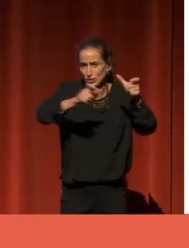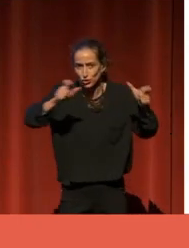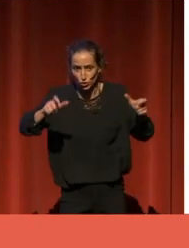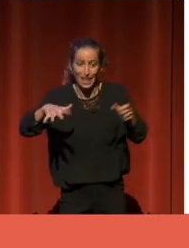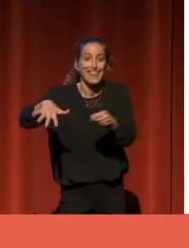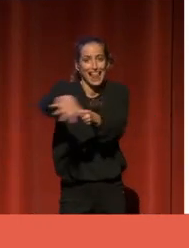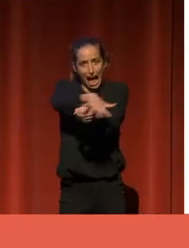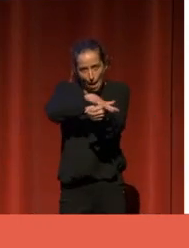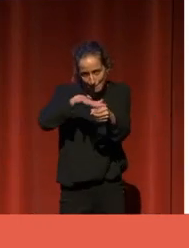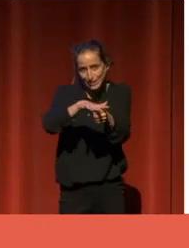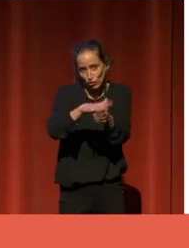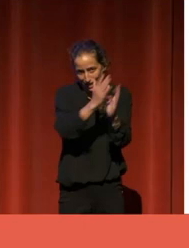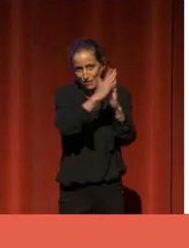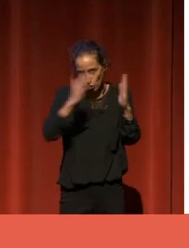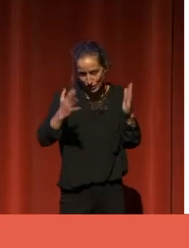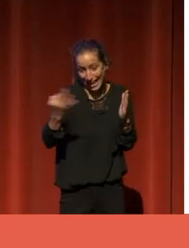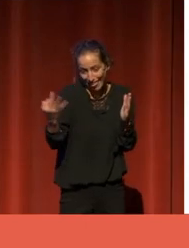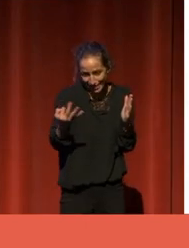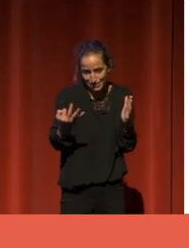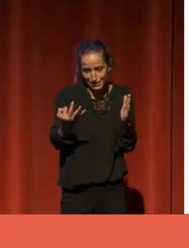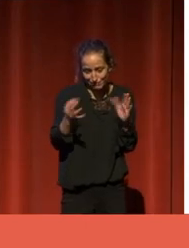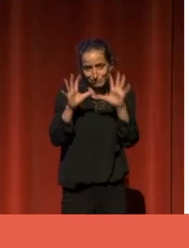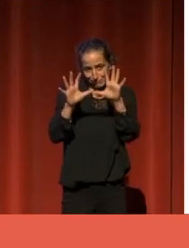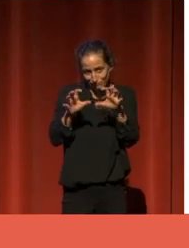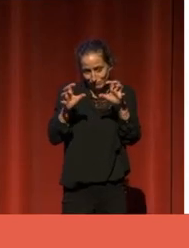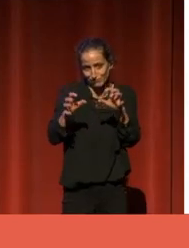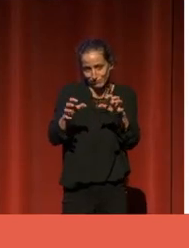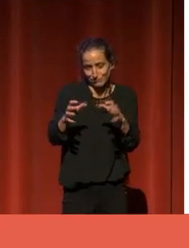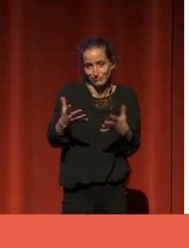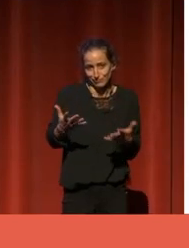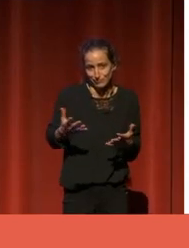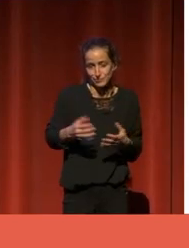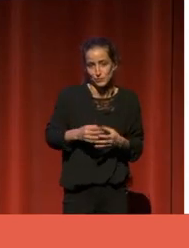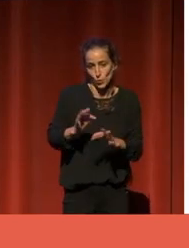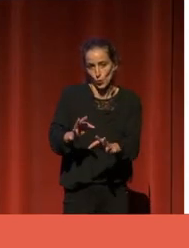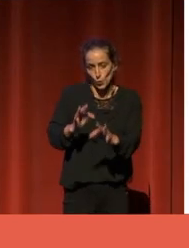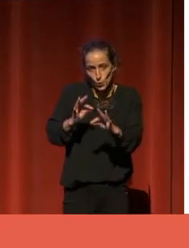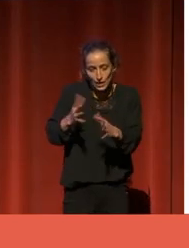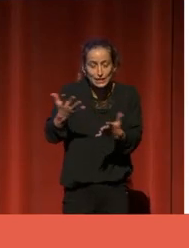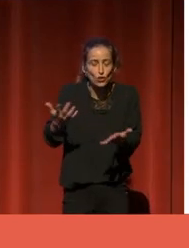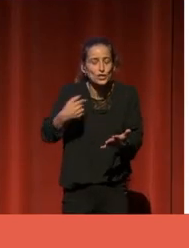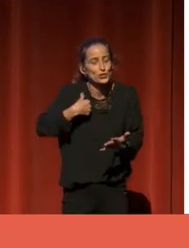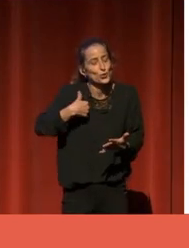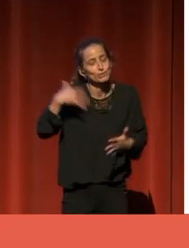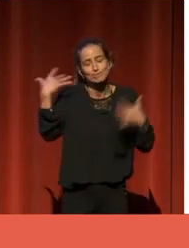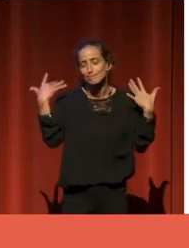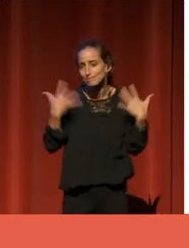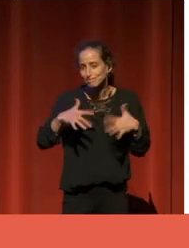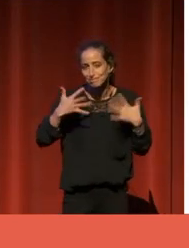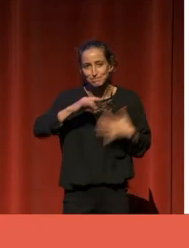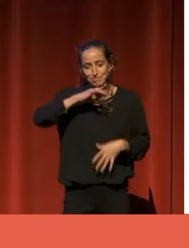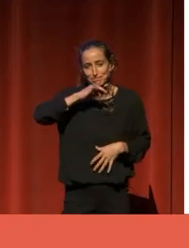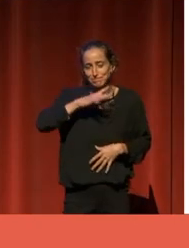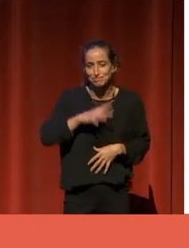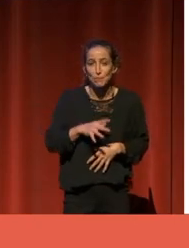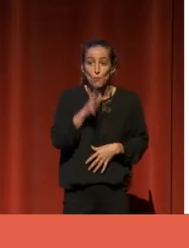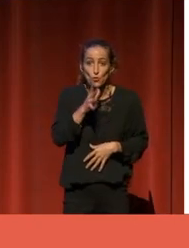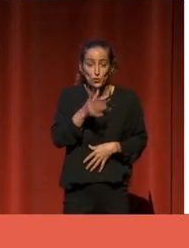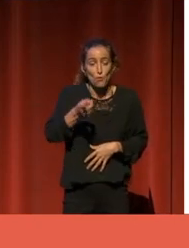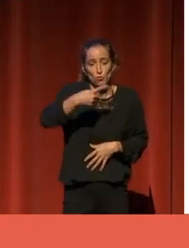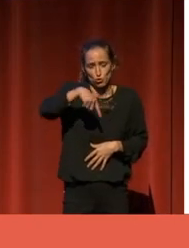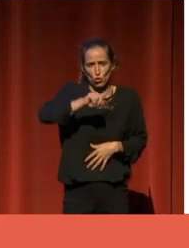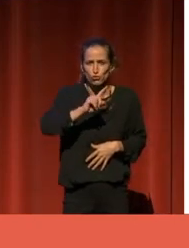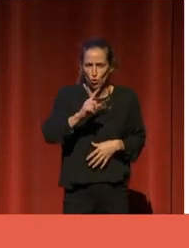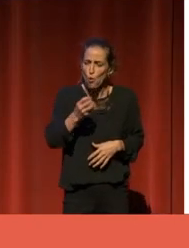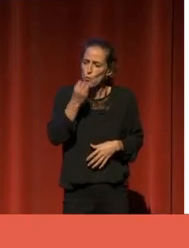ámbito de las bibliotecas Así que estoy muy contento de que tengáis buenas ejemplos de buenas